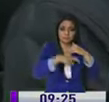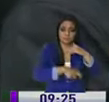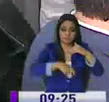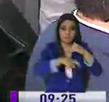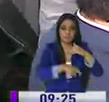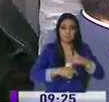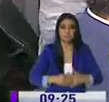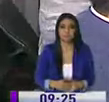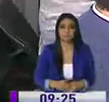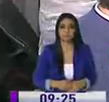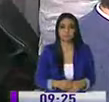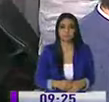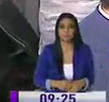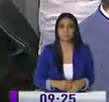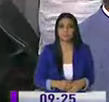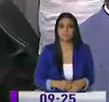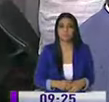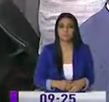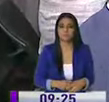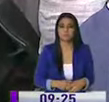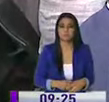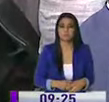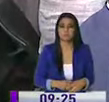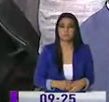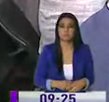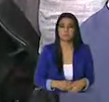bocaminas informó andrew avalar eso vamos